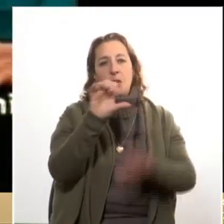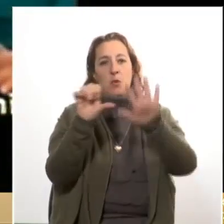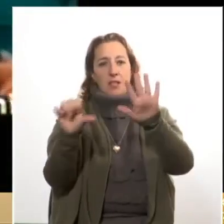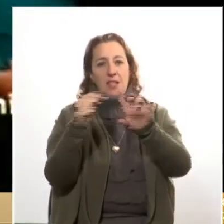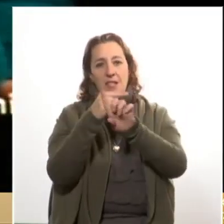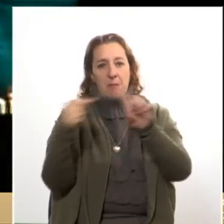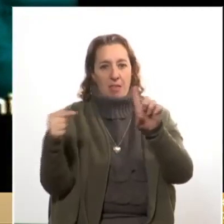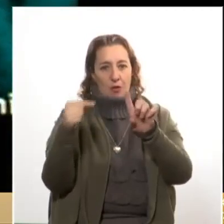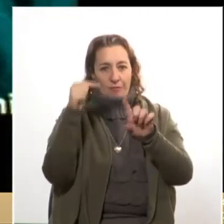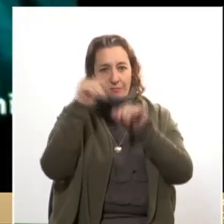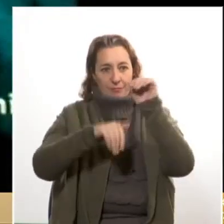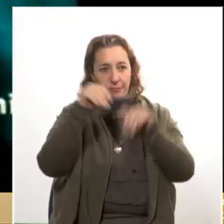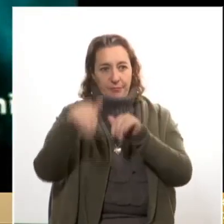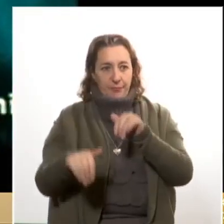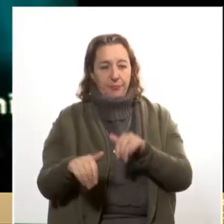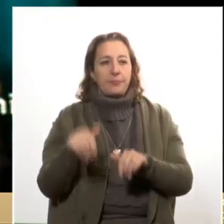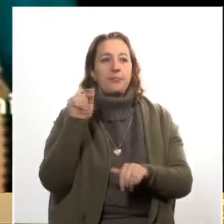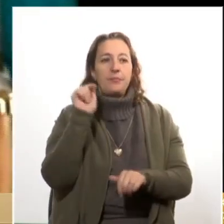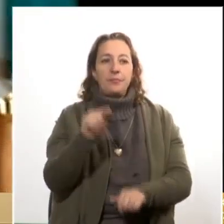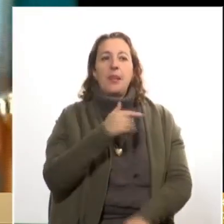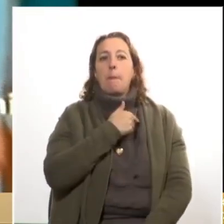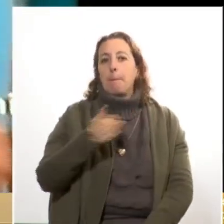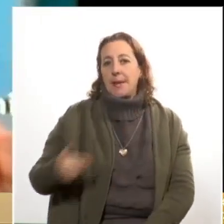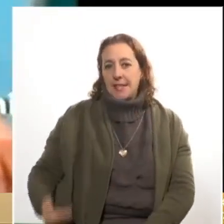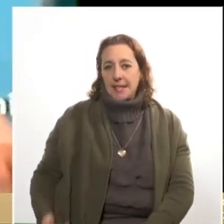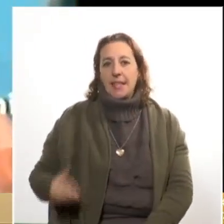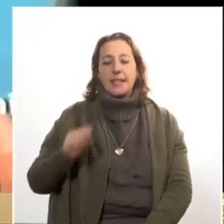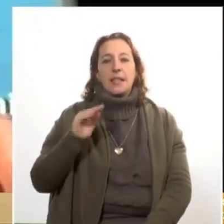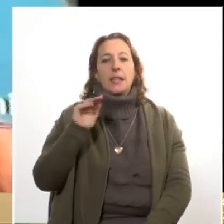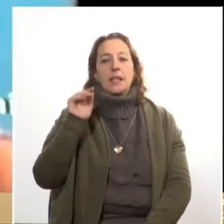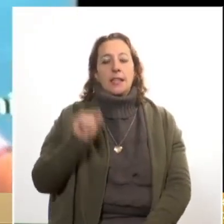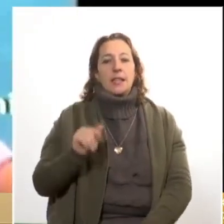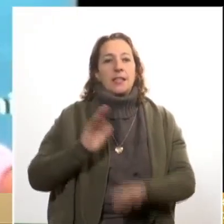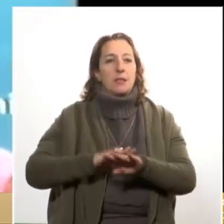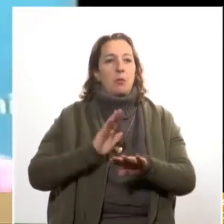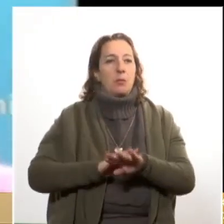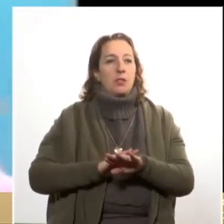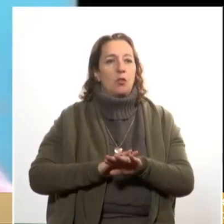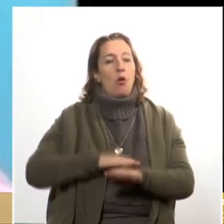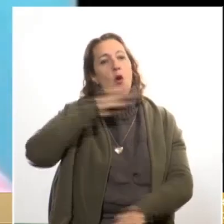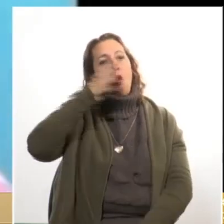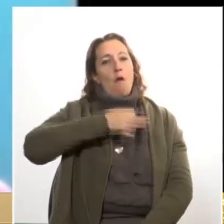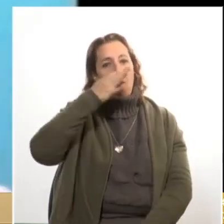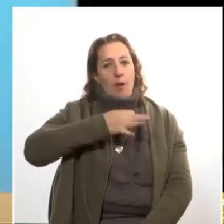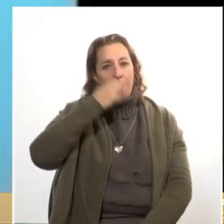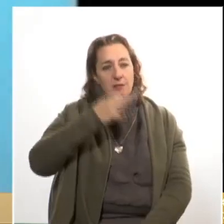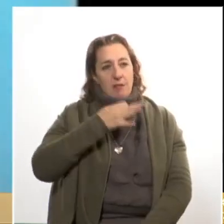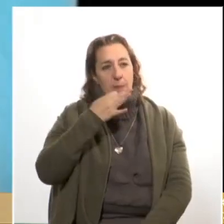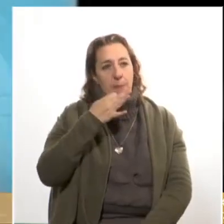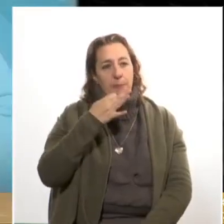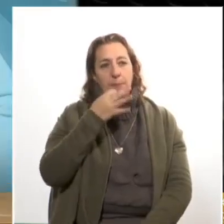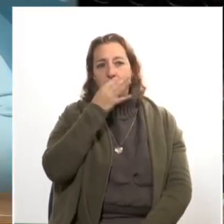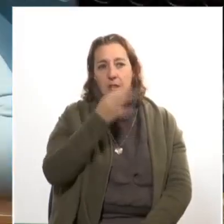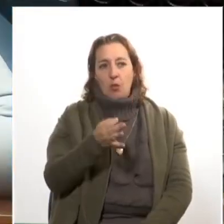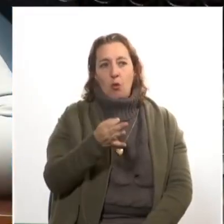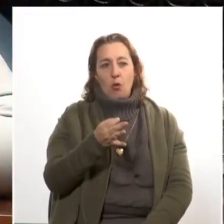de los sufragios. El entonces presidente de la República, en conferencia de prensa,